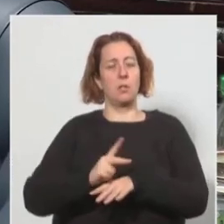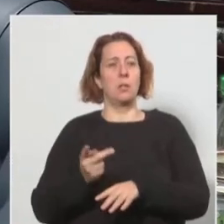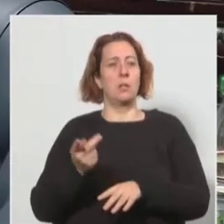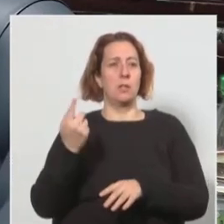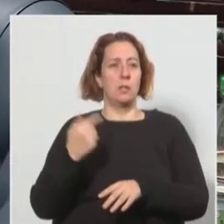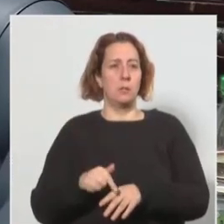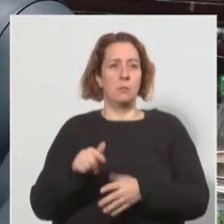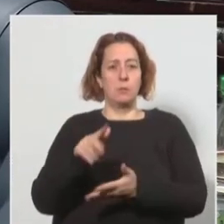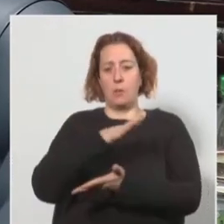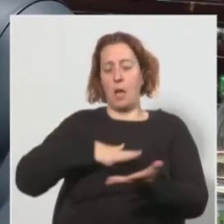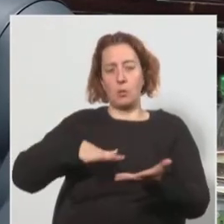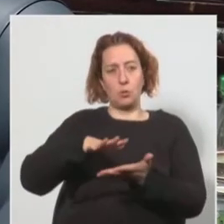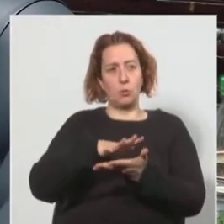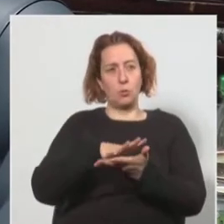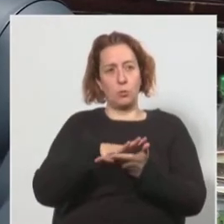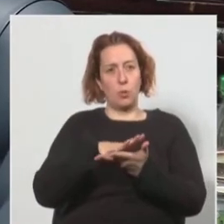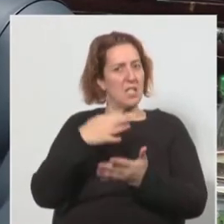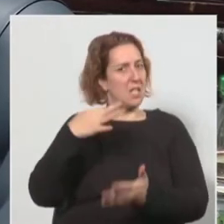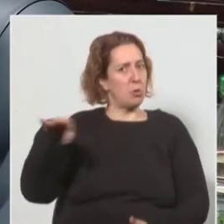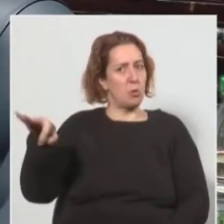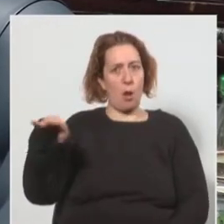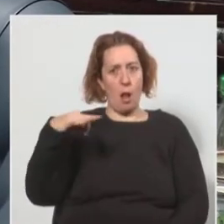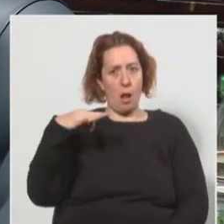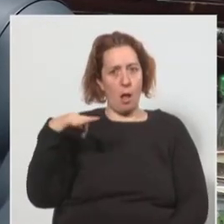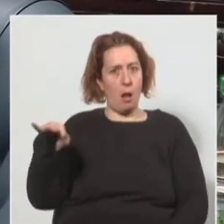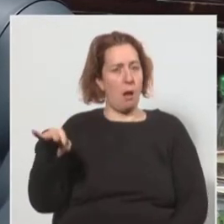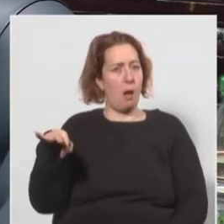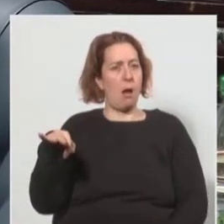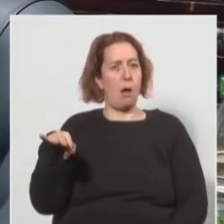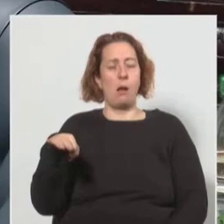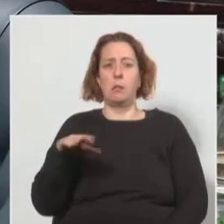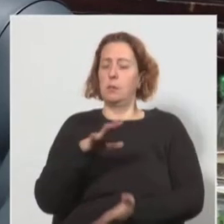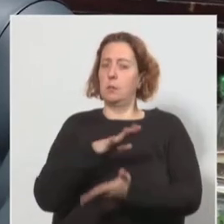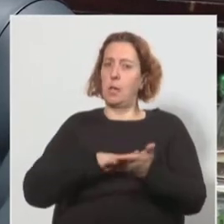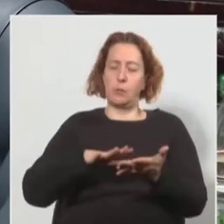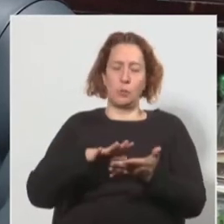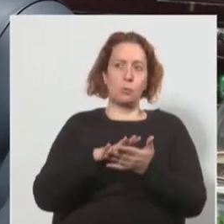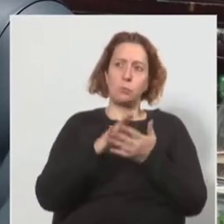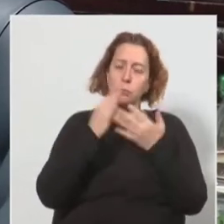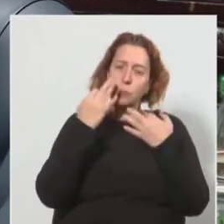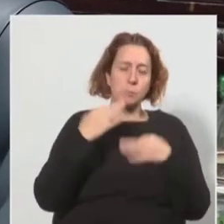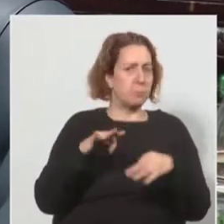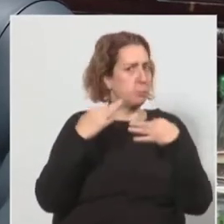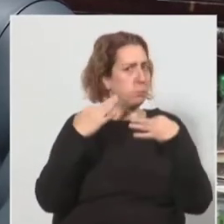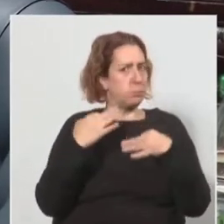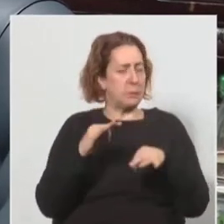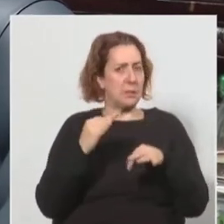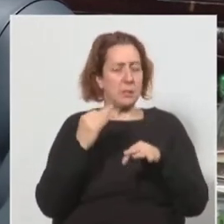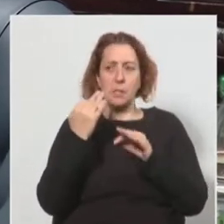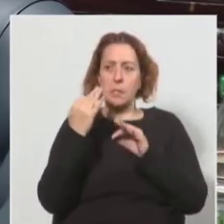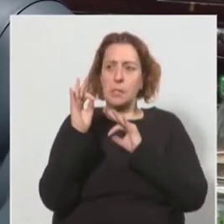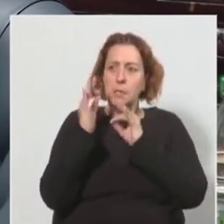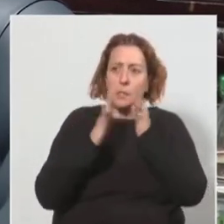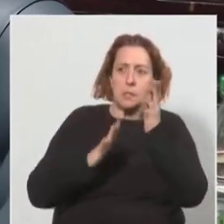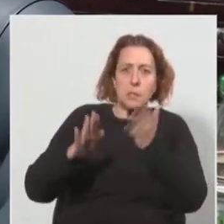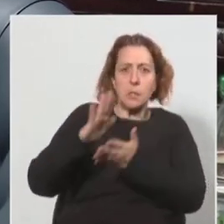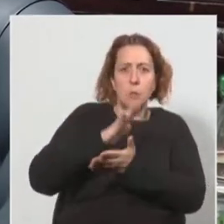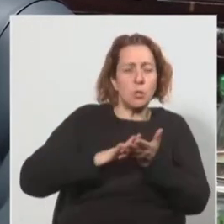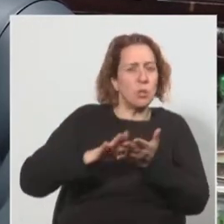era un caso muy excepcional, muy delicado, cargado de